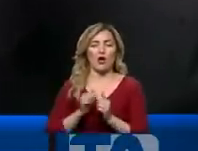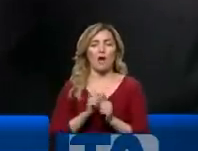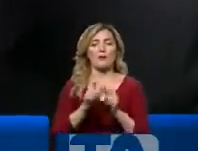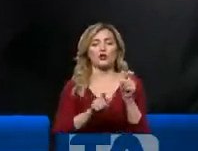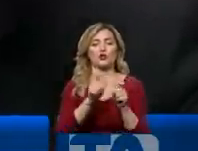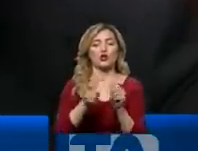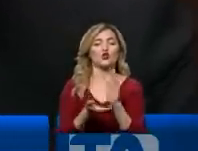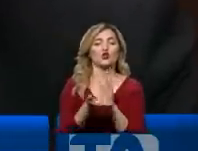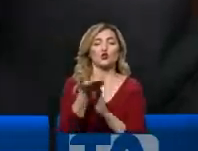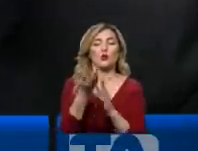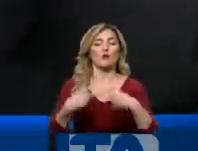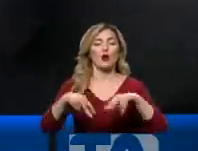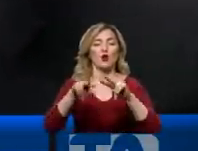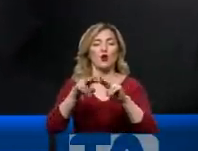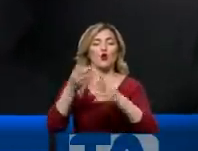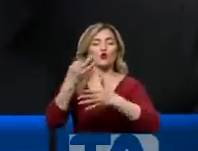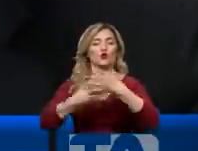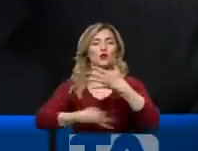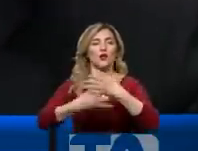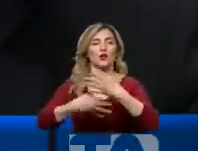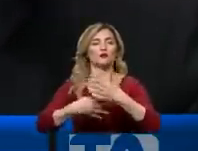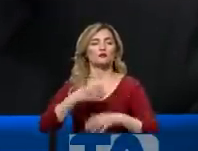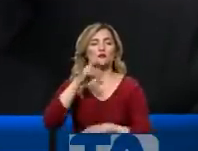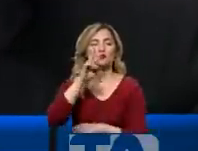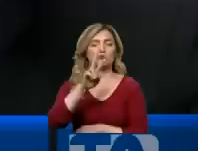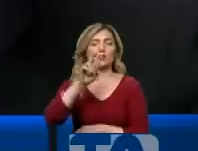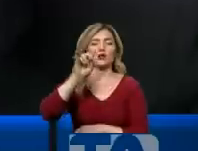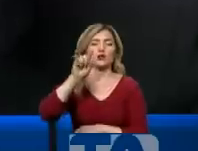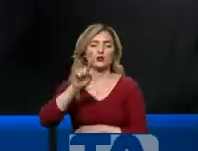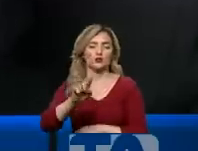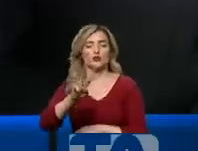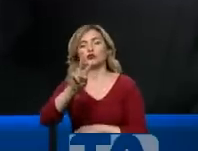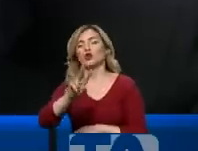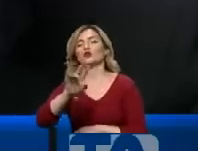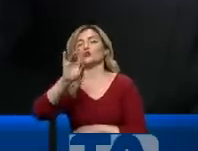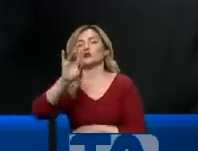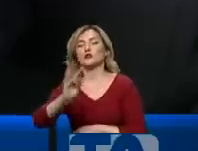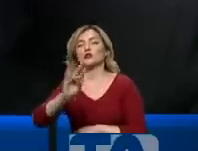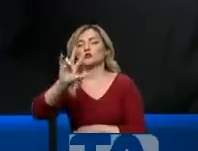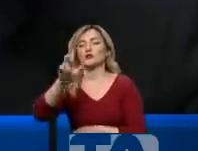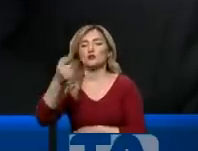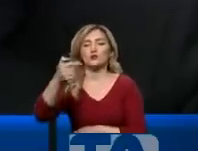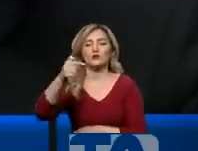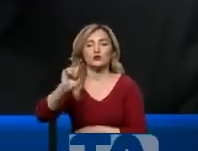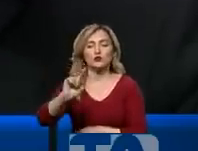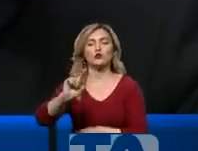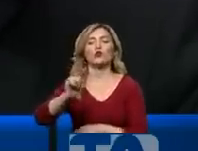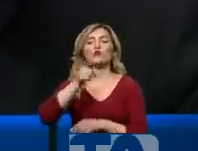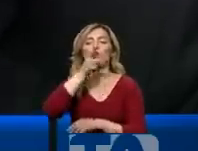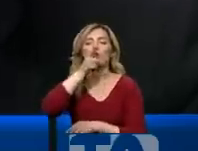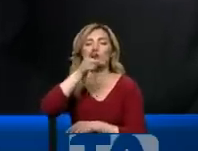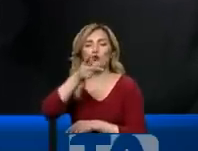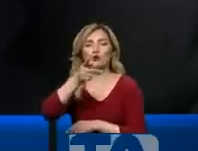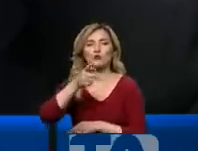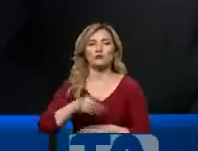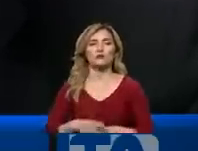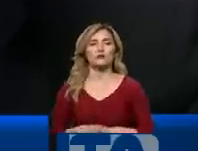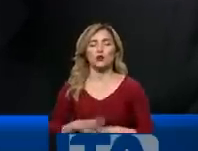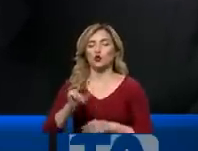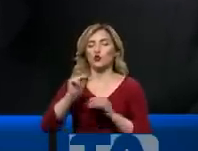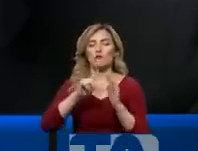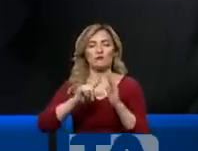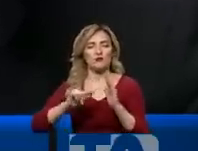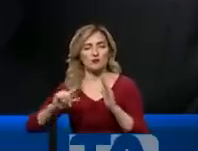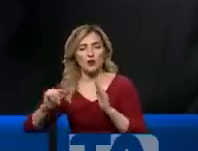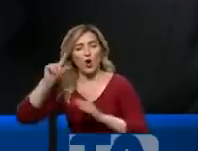decisión? Hemos computado nosotros 2.273 millones a nivel del sector público no financiero.